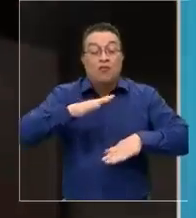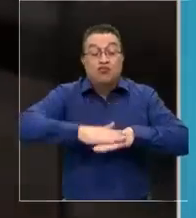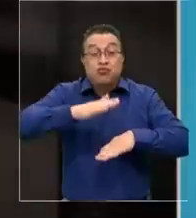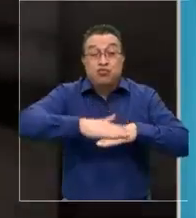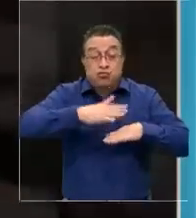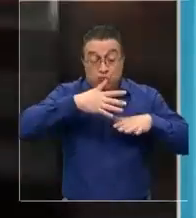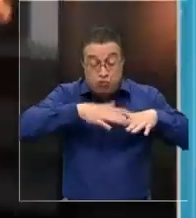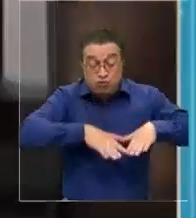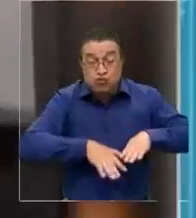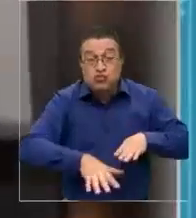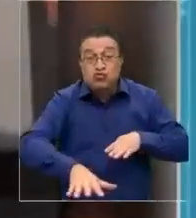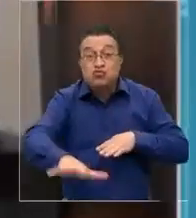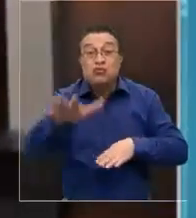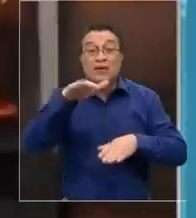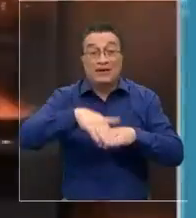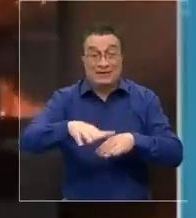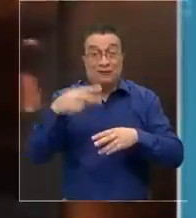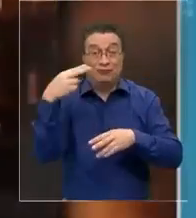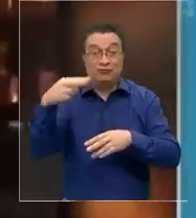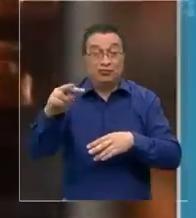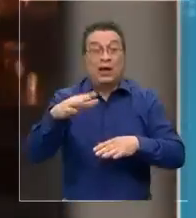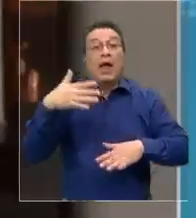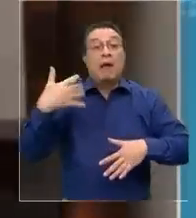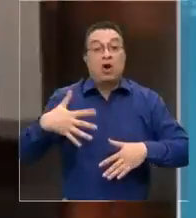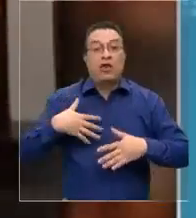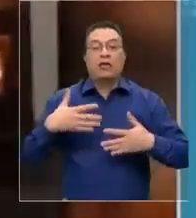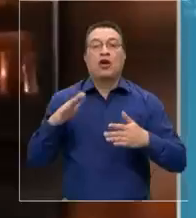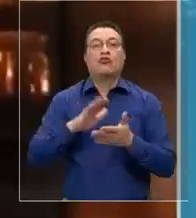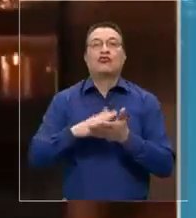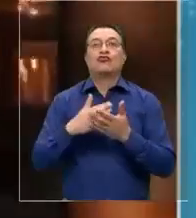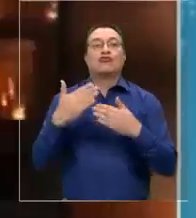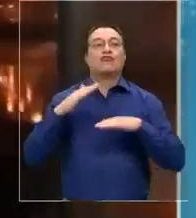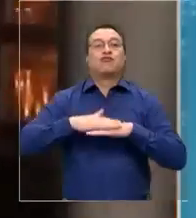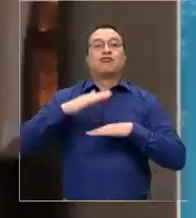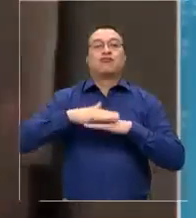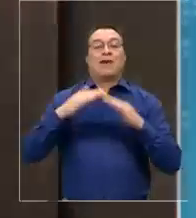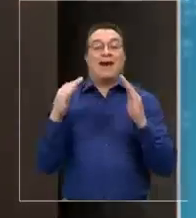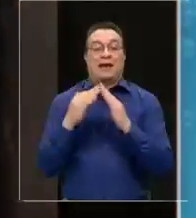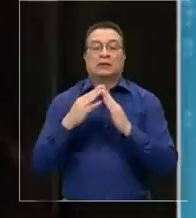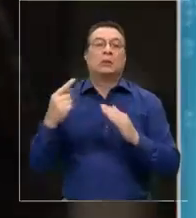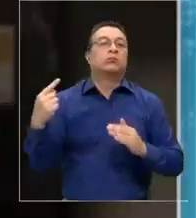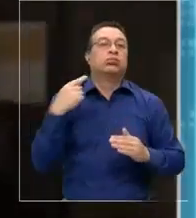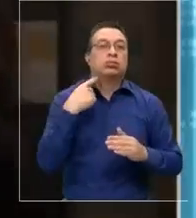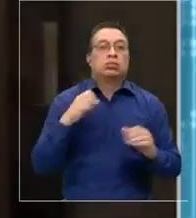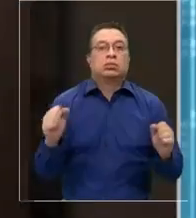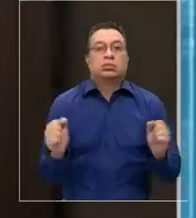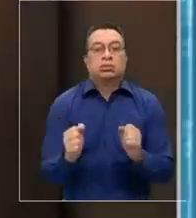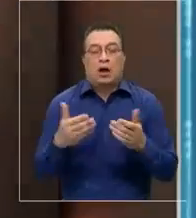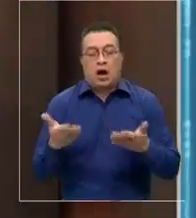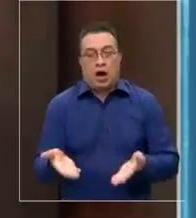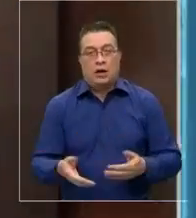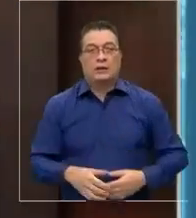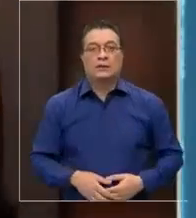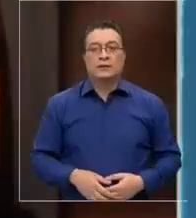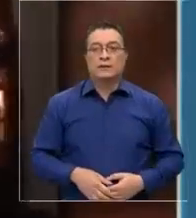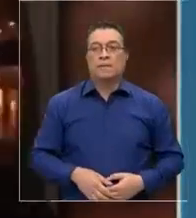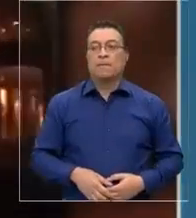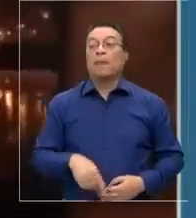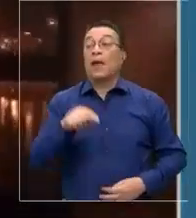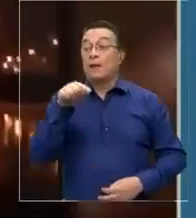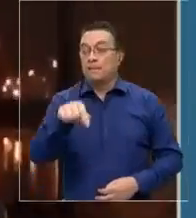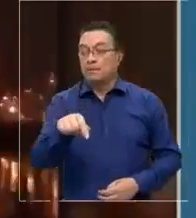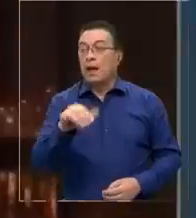de la capital de Ucrania, fundamental para la mantención y para el bienestar de sus cerca de 3 millones de habitantes. Claro, sí. Daniel,